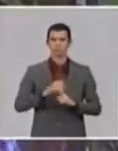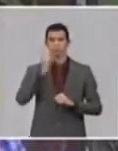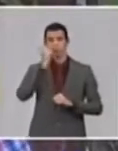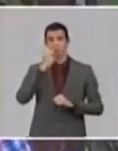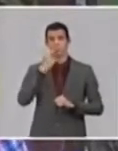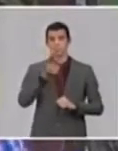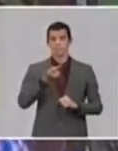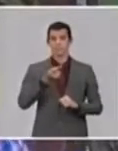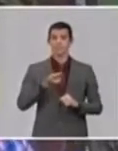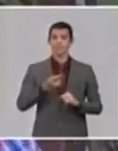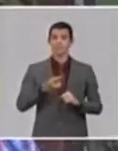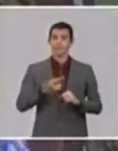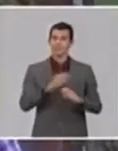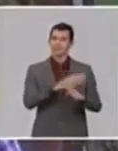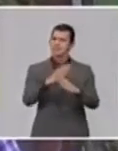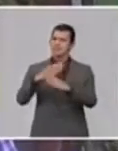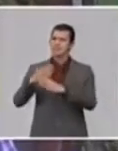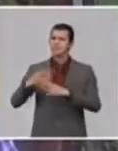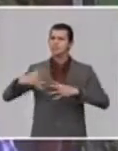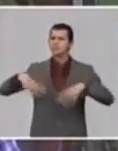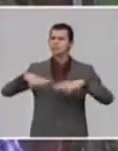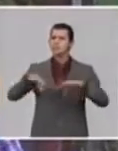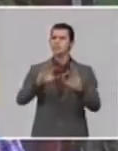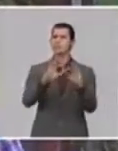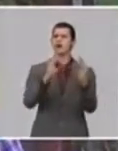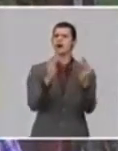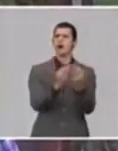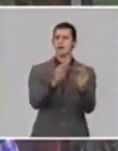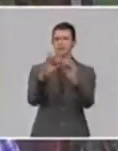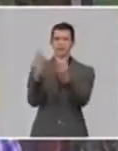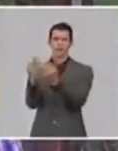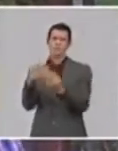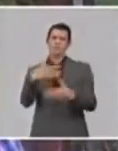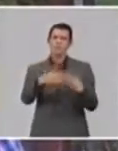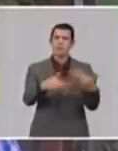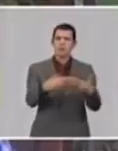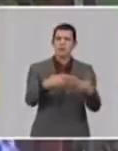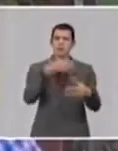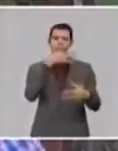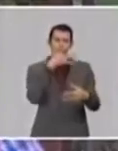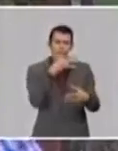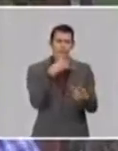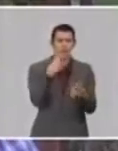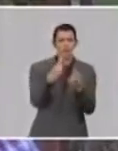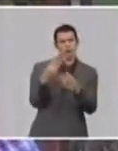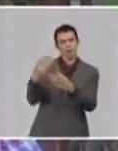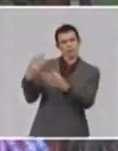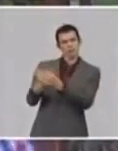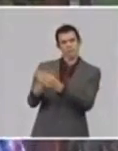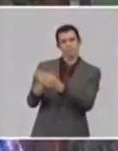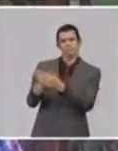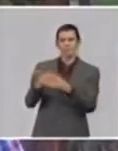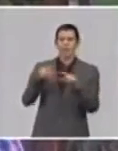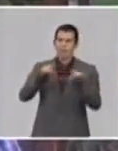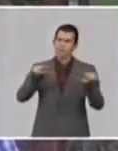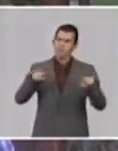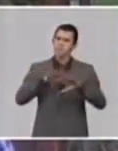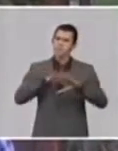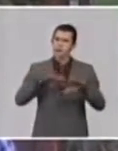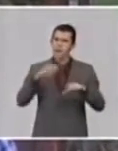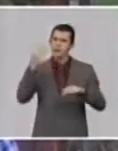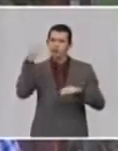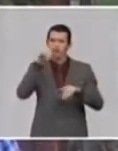minucioso de los 21 asistenciados del sistema de pensión a la familia, para que no, porque son ancianos y personas que tienen un nivel de discapacidad.